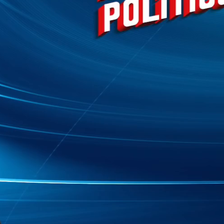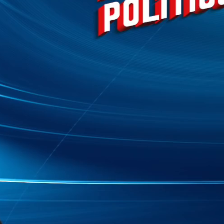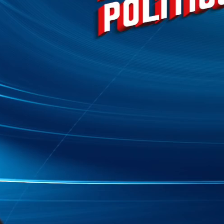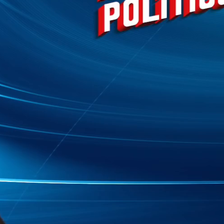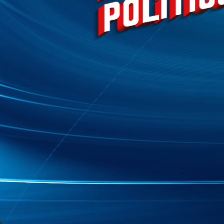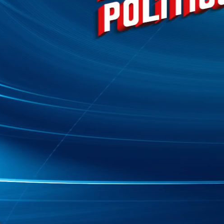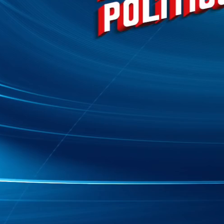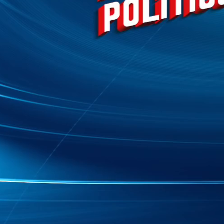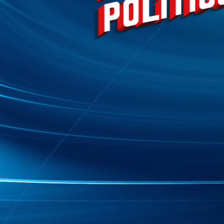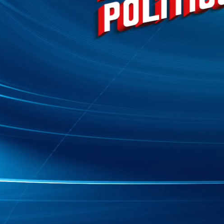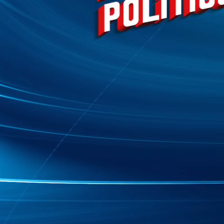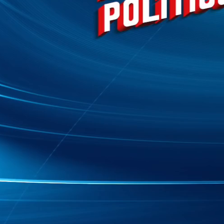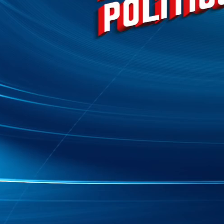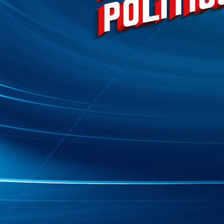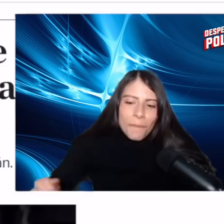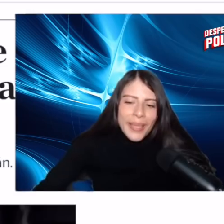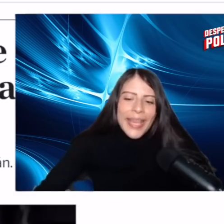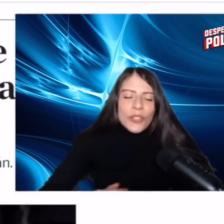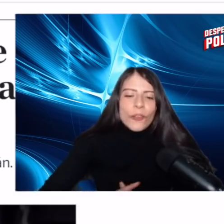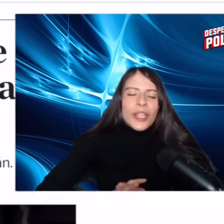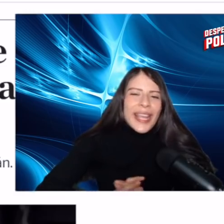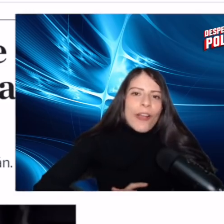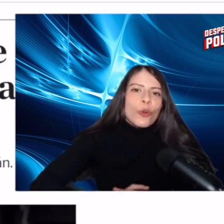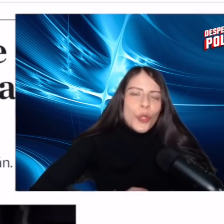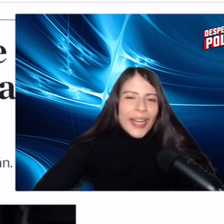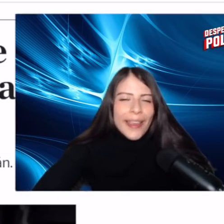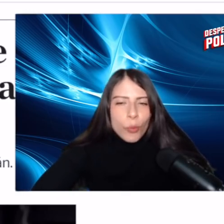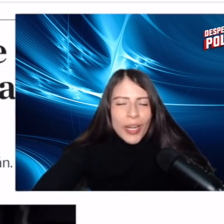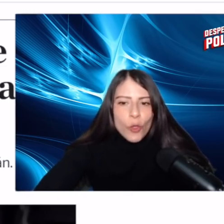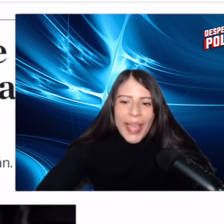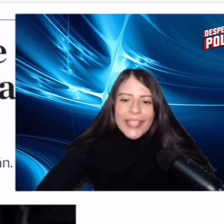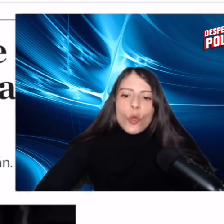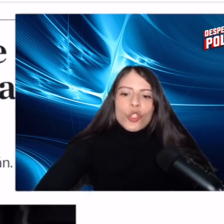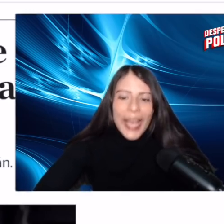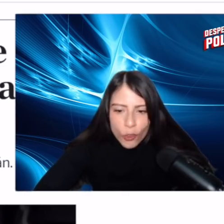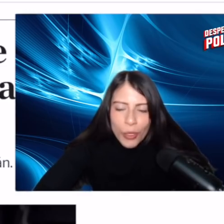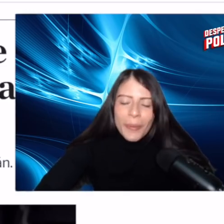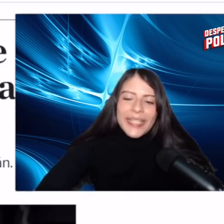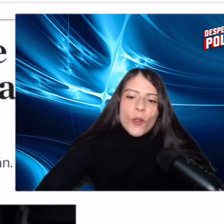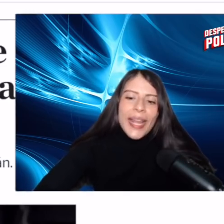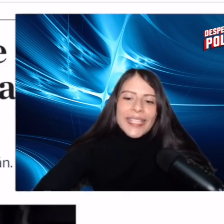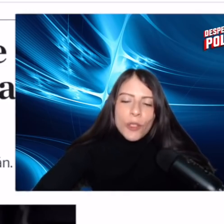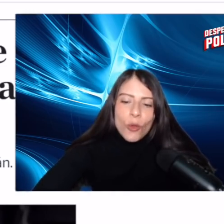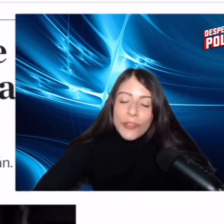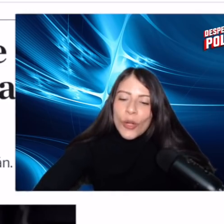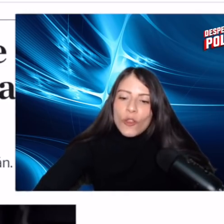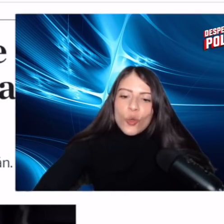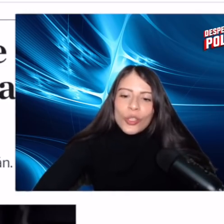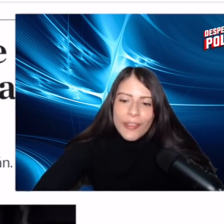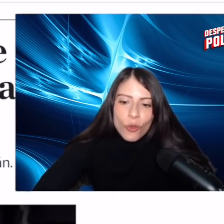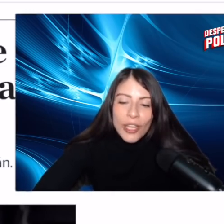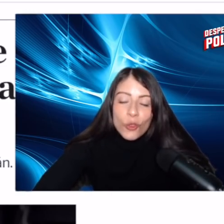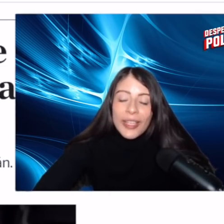Arrancamos con la información y dice lo siguiente. Mexicanos en contra de la corrupción creada por Claudio X González, un empresario que ha recibido